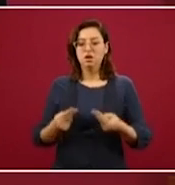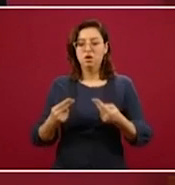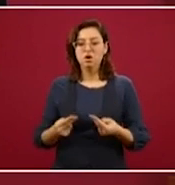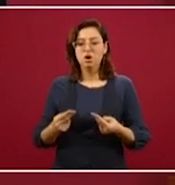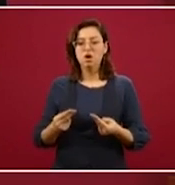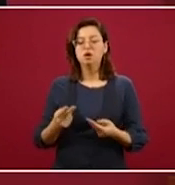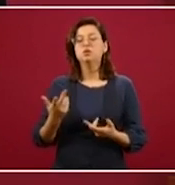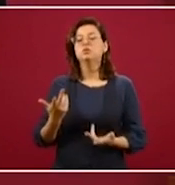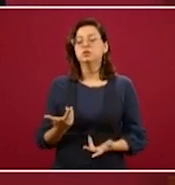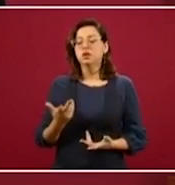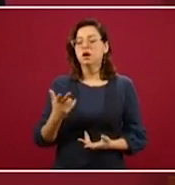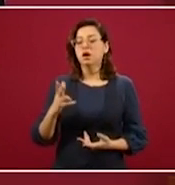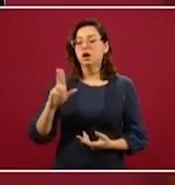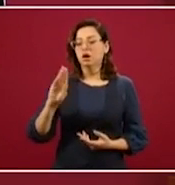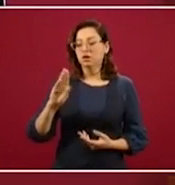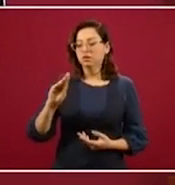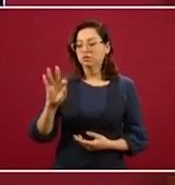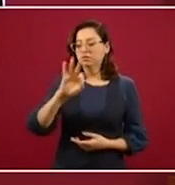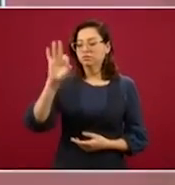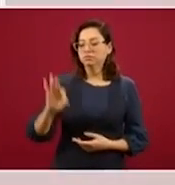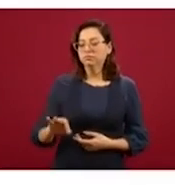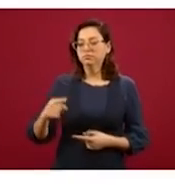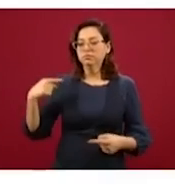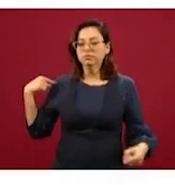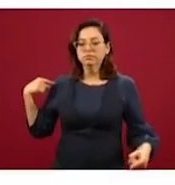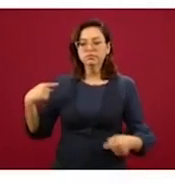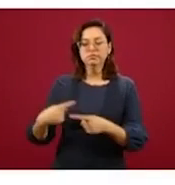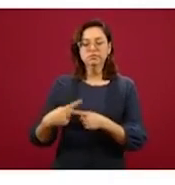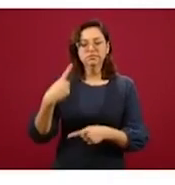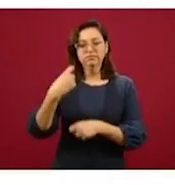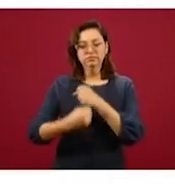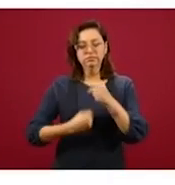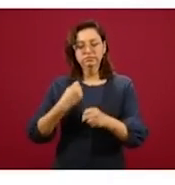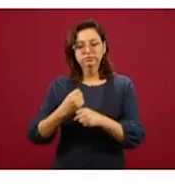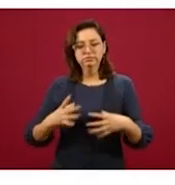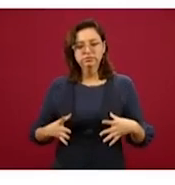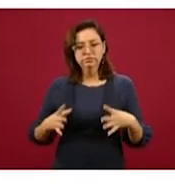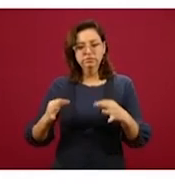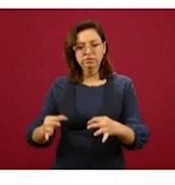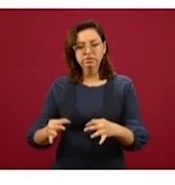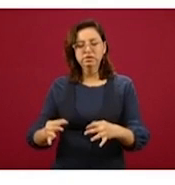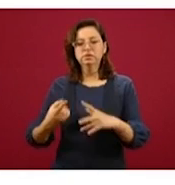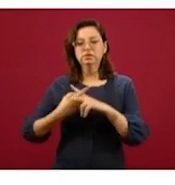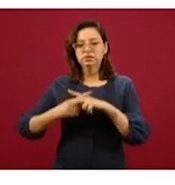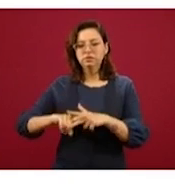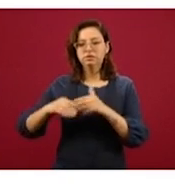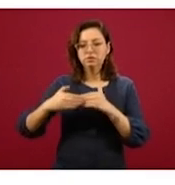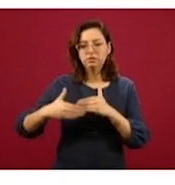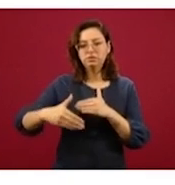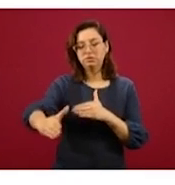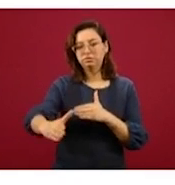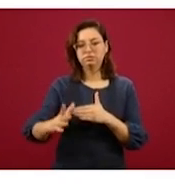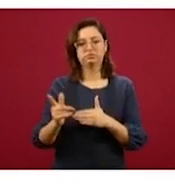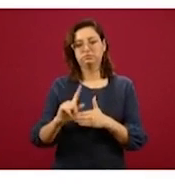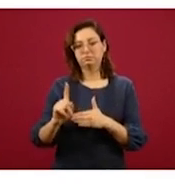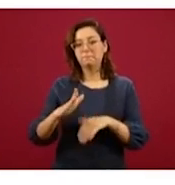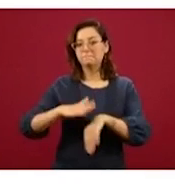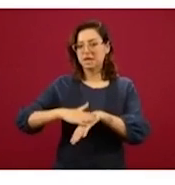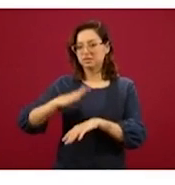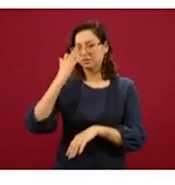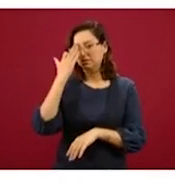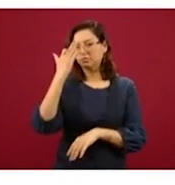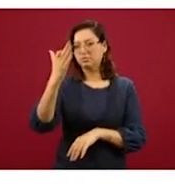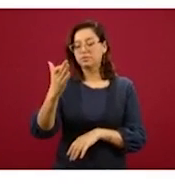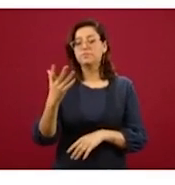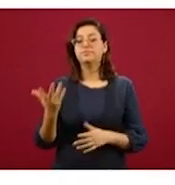año de haberse instalado. ¿Qué quiere decir? Que estamos también considerando la experiencia de los negocios. Entre los requisitos está